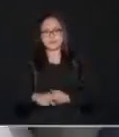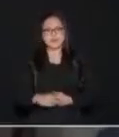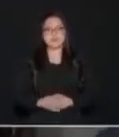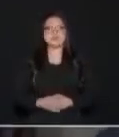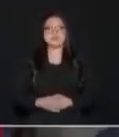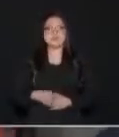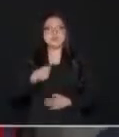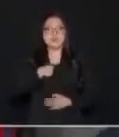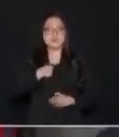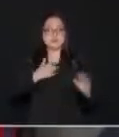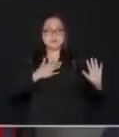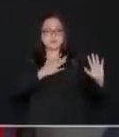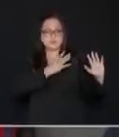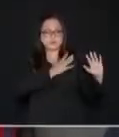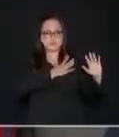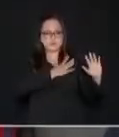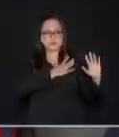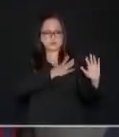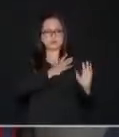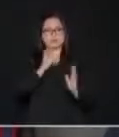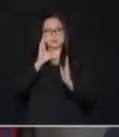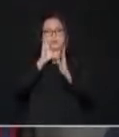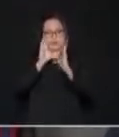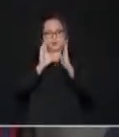protestó guardar